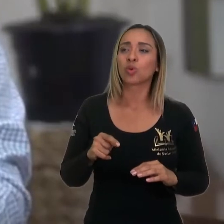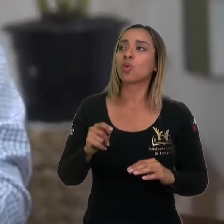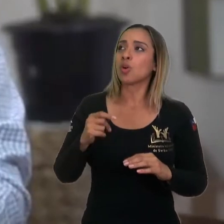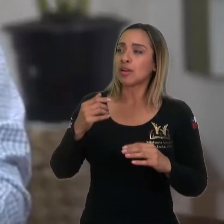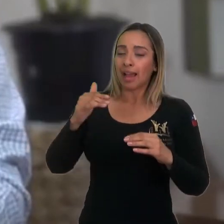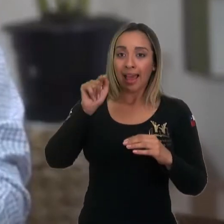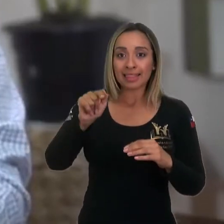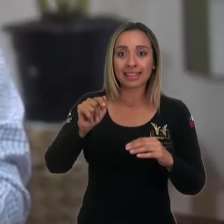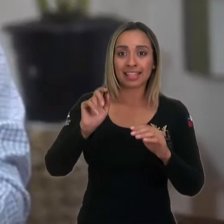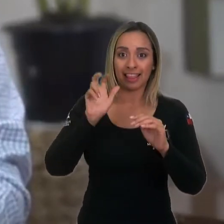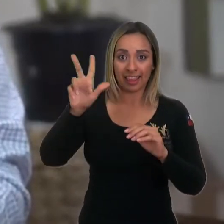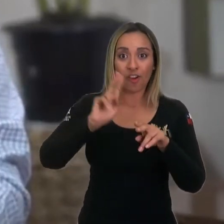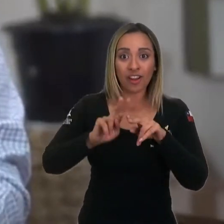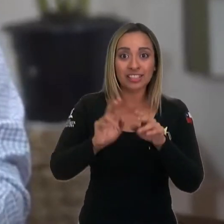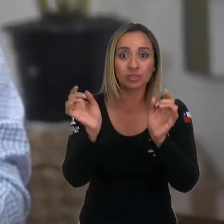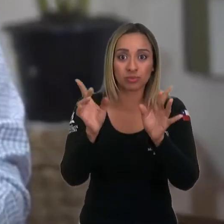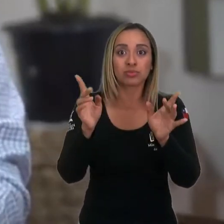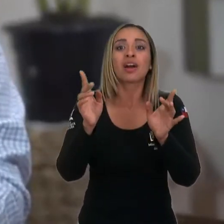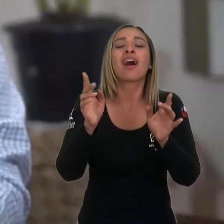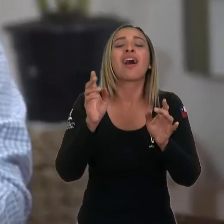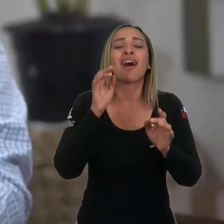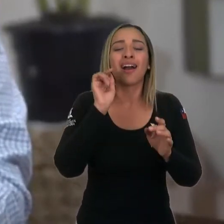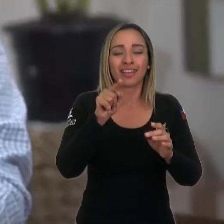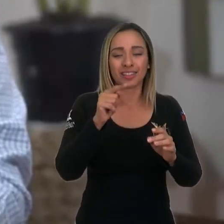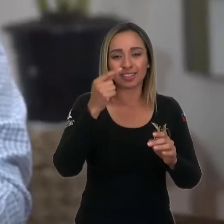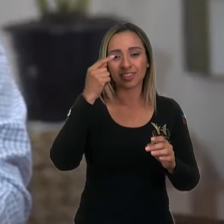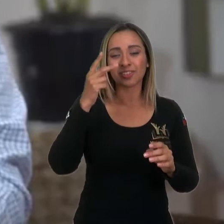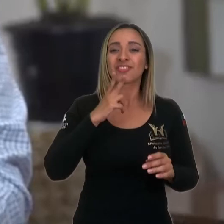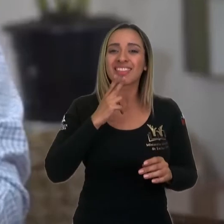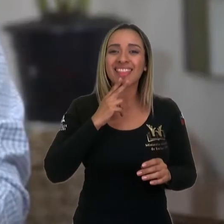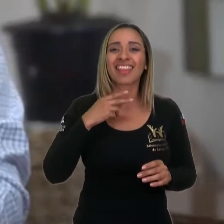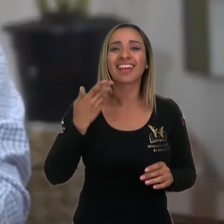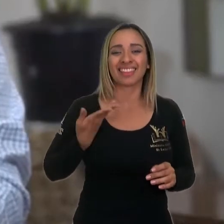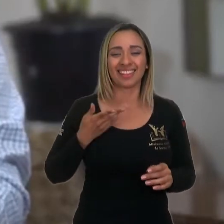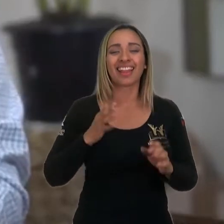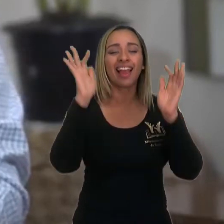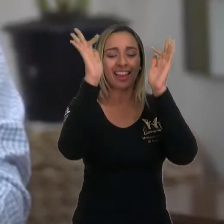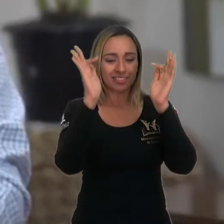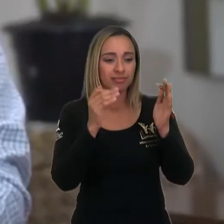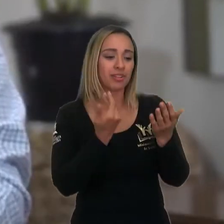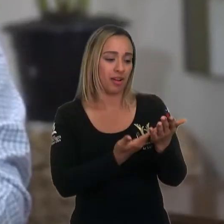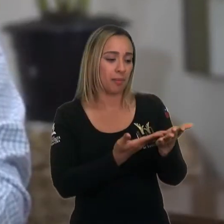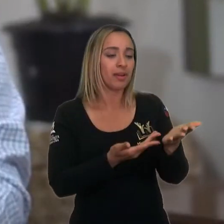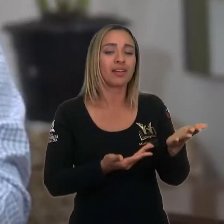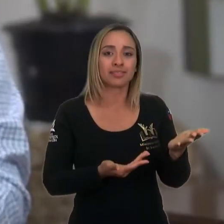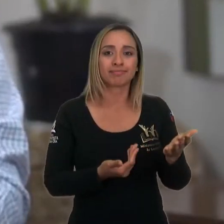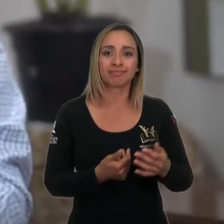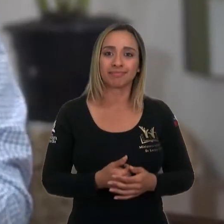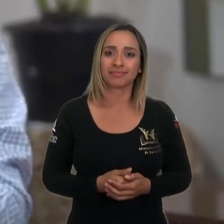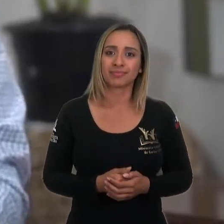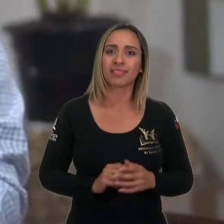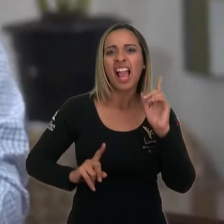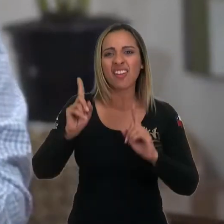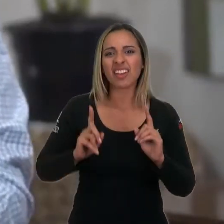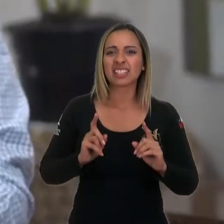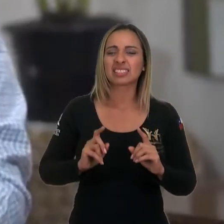entonces tu vida tiene sentido. Hasta esas cosas terribles que la vida te hace, hasta las